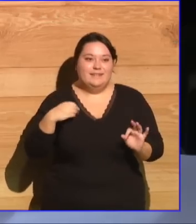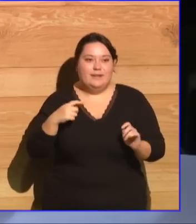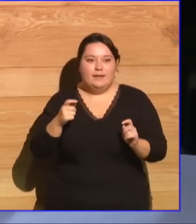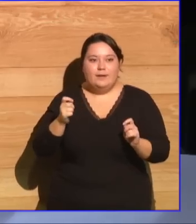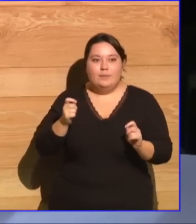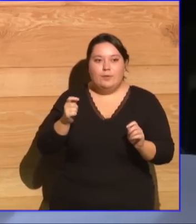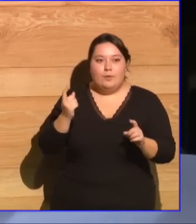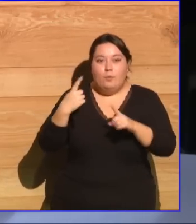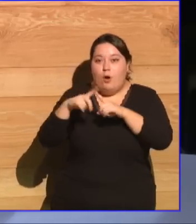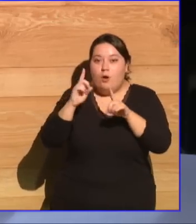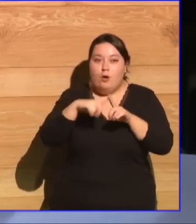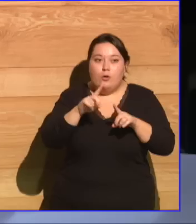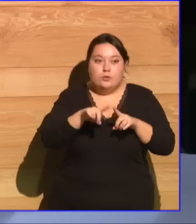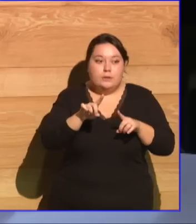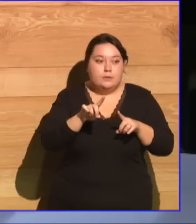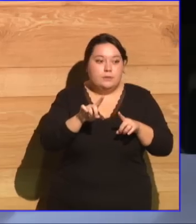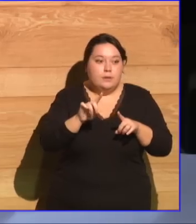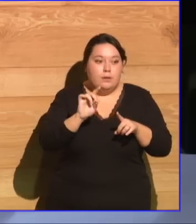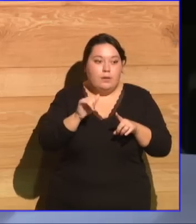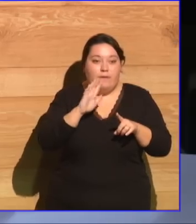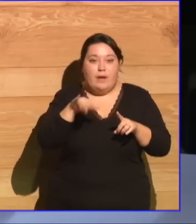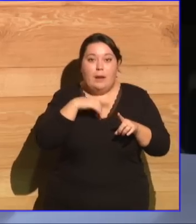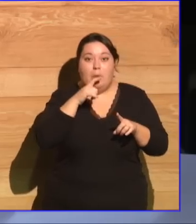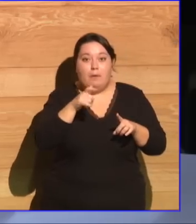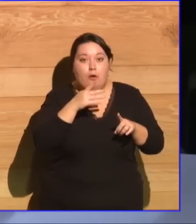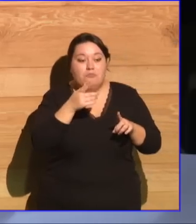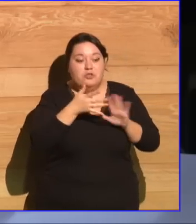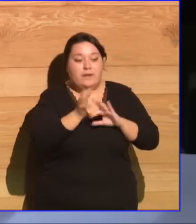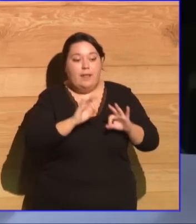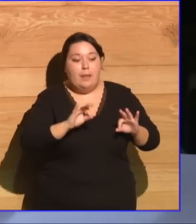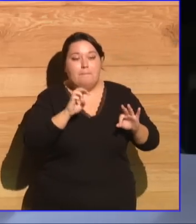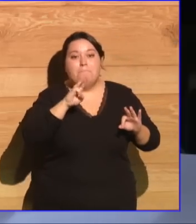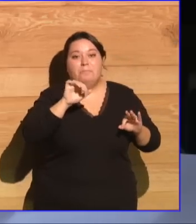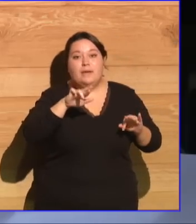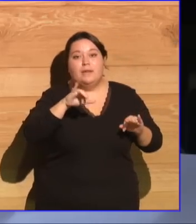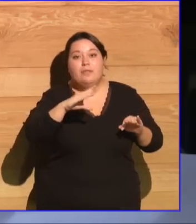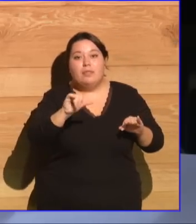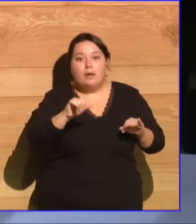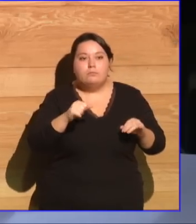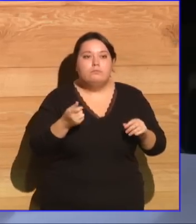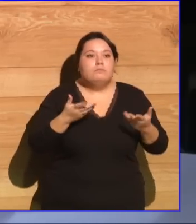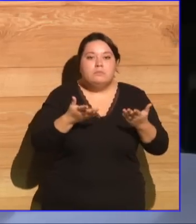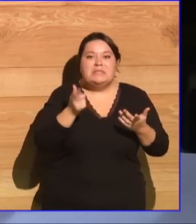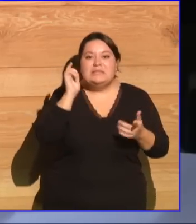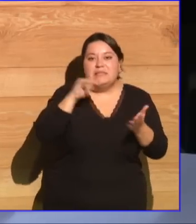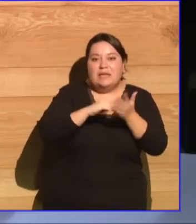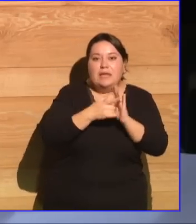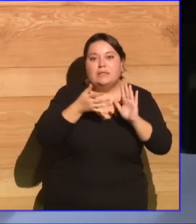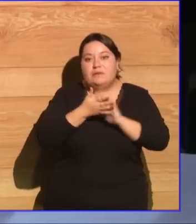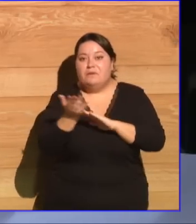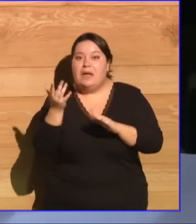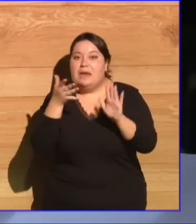técnica, esa palabra que al final no significa absolutamente nada, porque la pericia de Spielberg más allá de técnica es